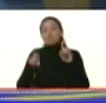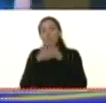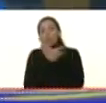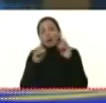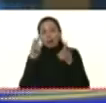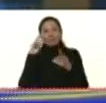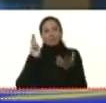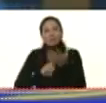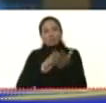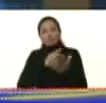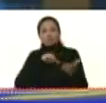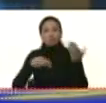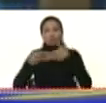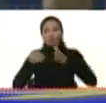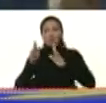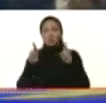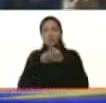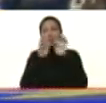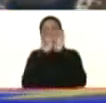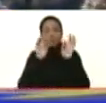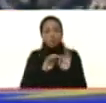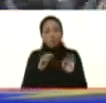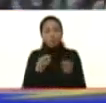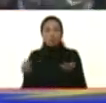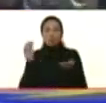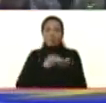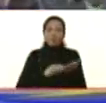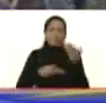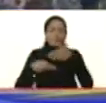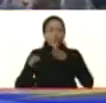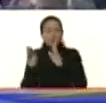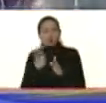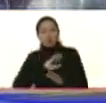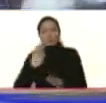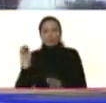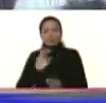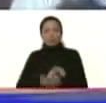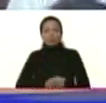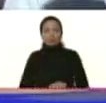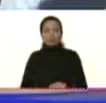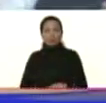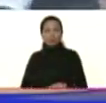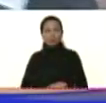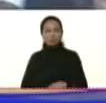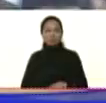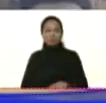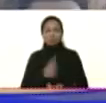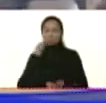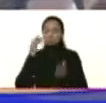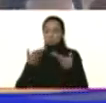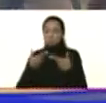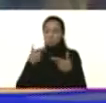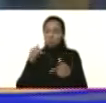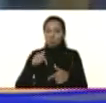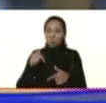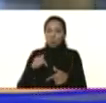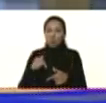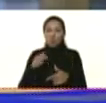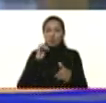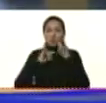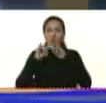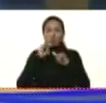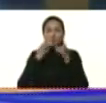Para eso es que construimos y reconstruimos la patria. Me llegó un regalito, el niño Jesús,